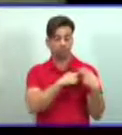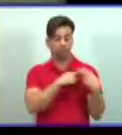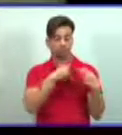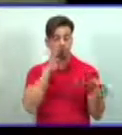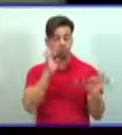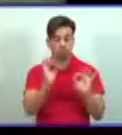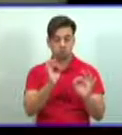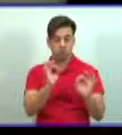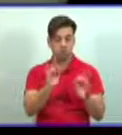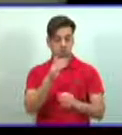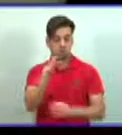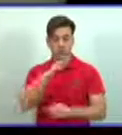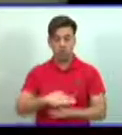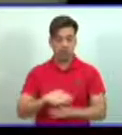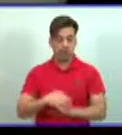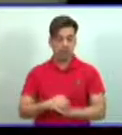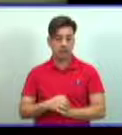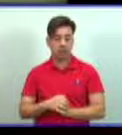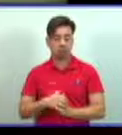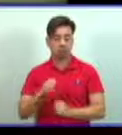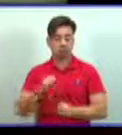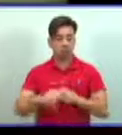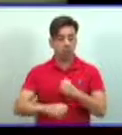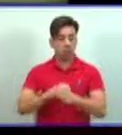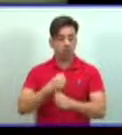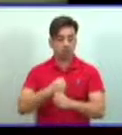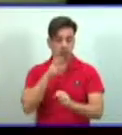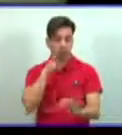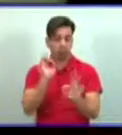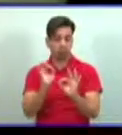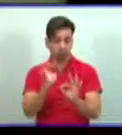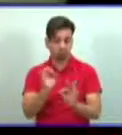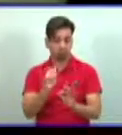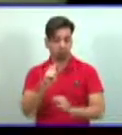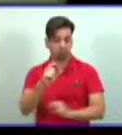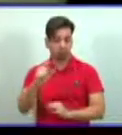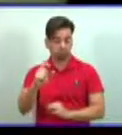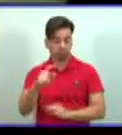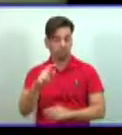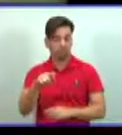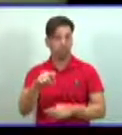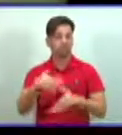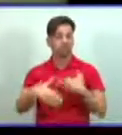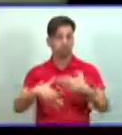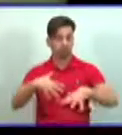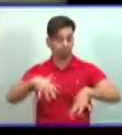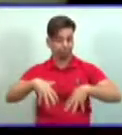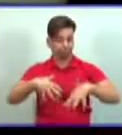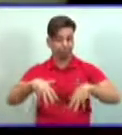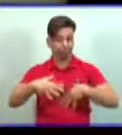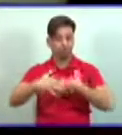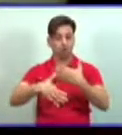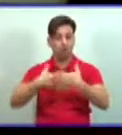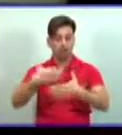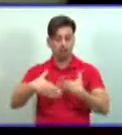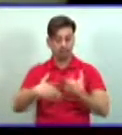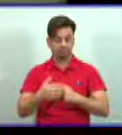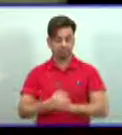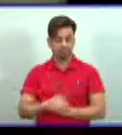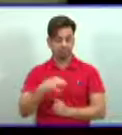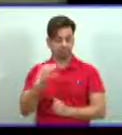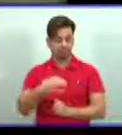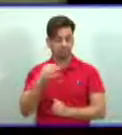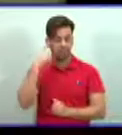beneficio del cuidado y protección de la atmósfera, sino en su destrucción. Esa, como siempre, es una tarea que les dejo.